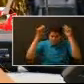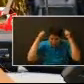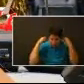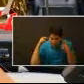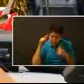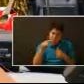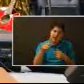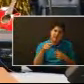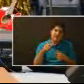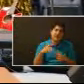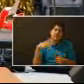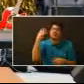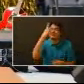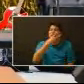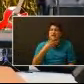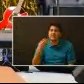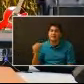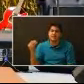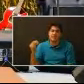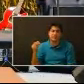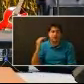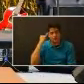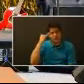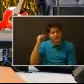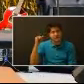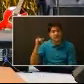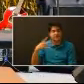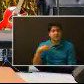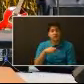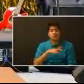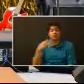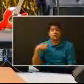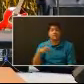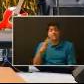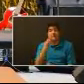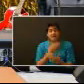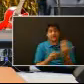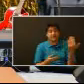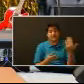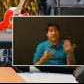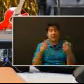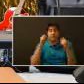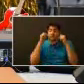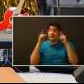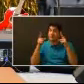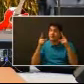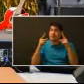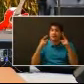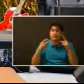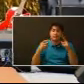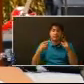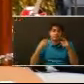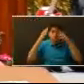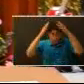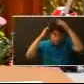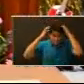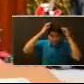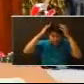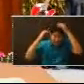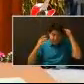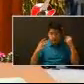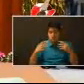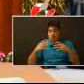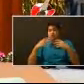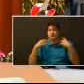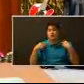una cobertura espiritual. Imagínese, si uno para salir, pues, se despierta, se baña, se cambia, no va a ir, ¡ay, me